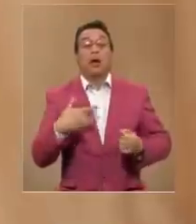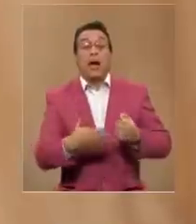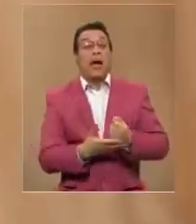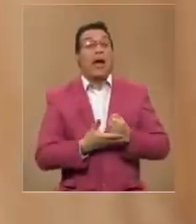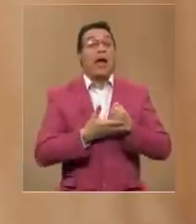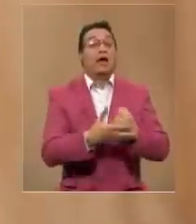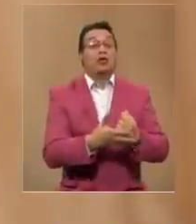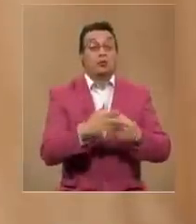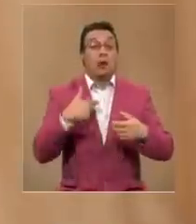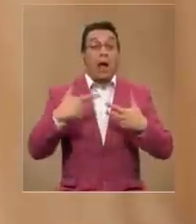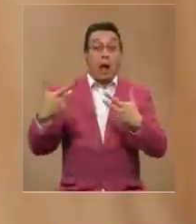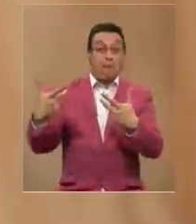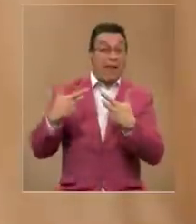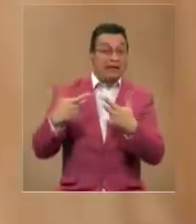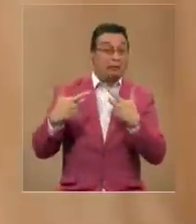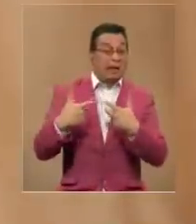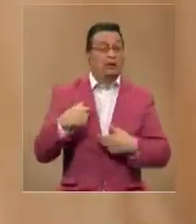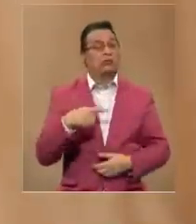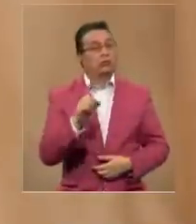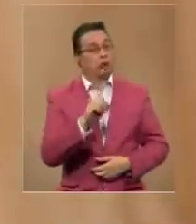ningún momento bajo amenaza.